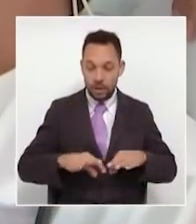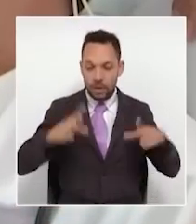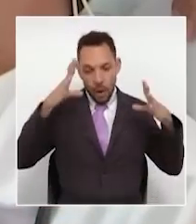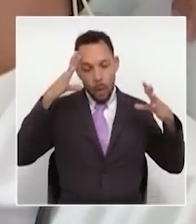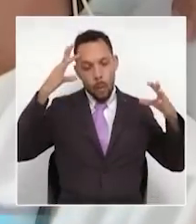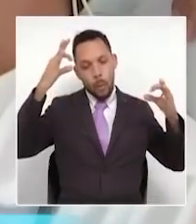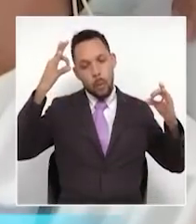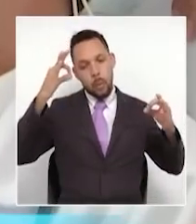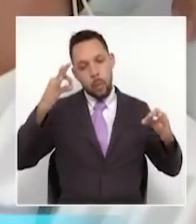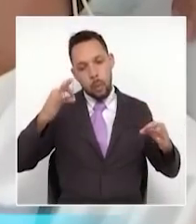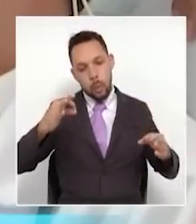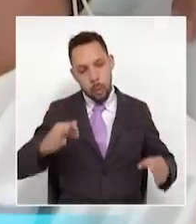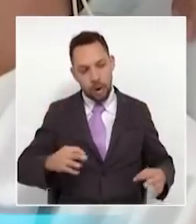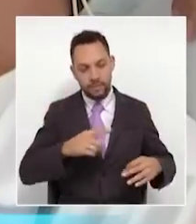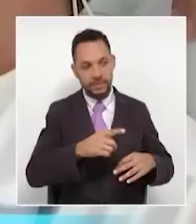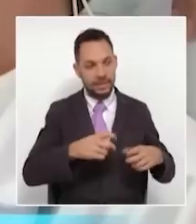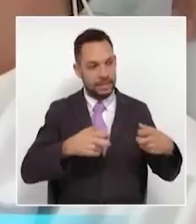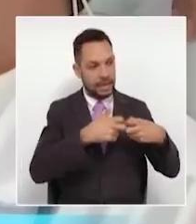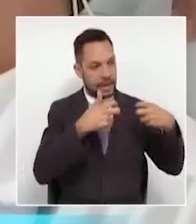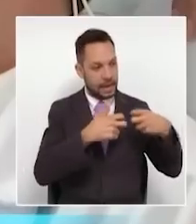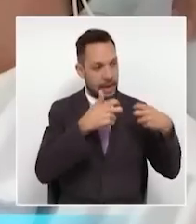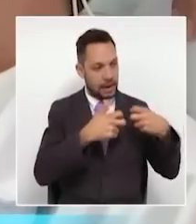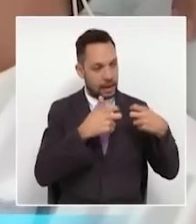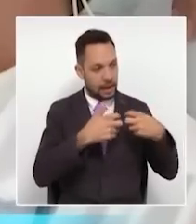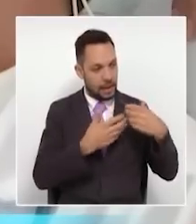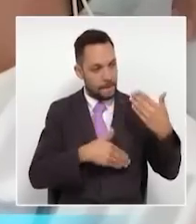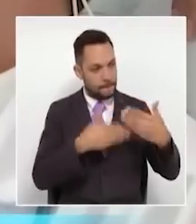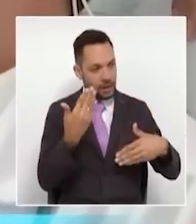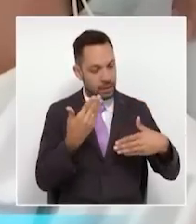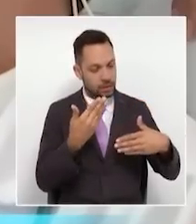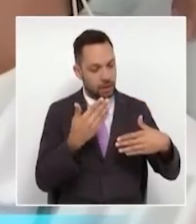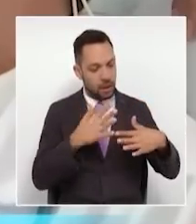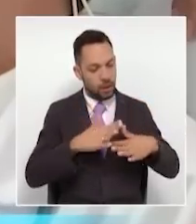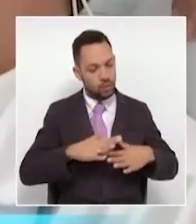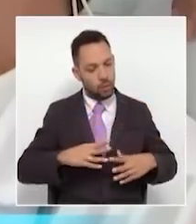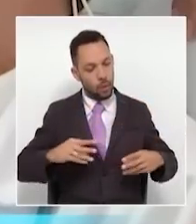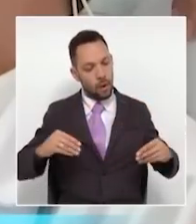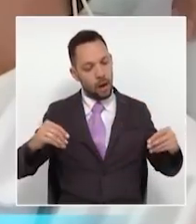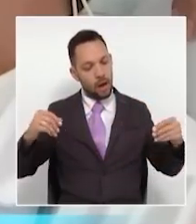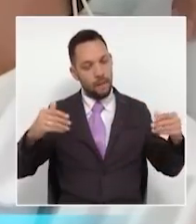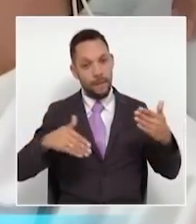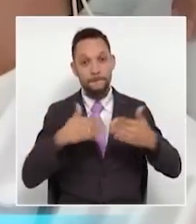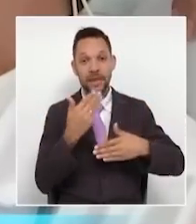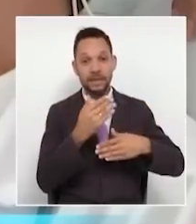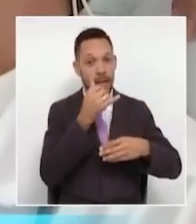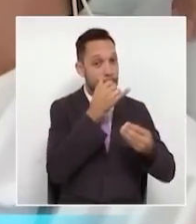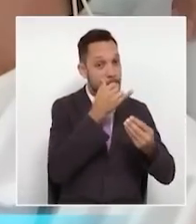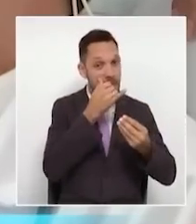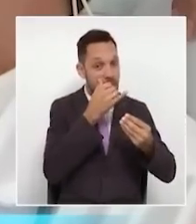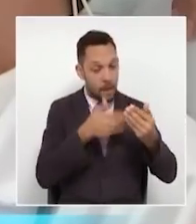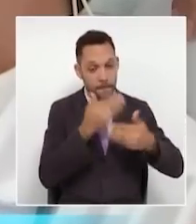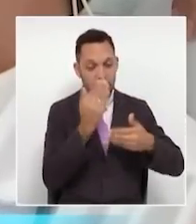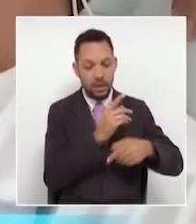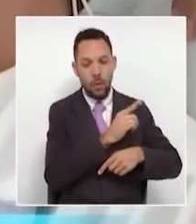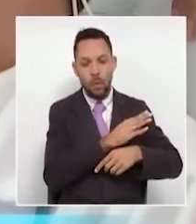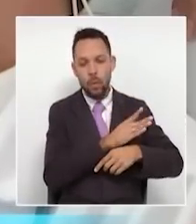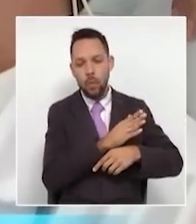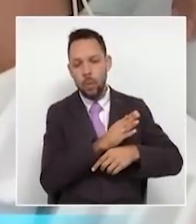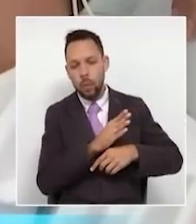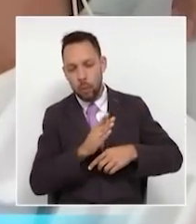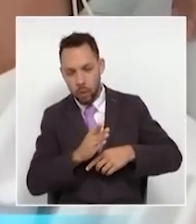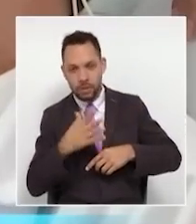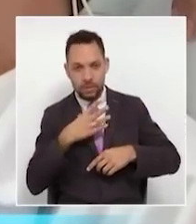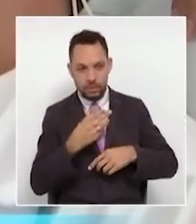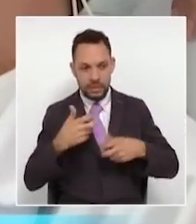electrodos es captar cierto las ondas eléctricas cuando a través del sistema nosotros captamos las ondas